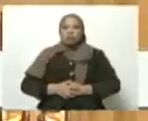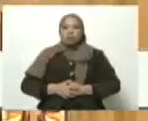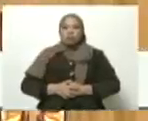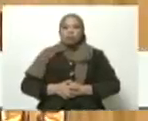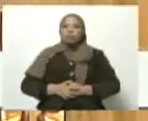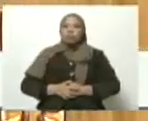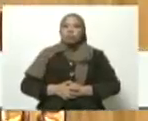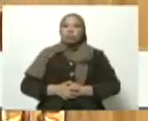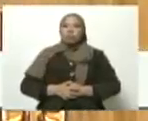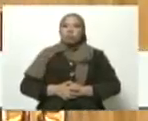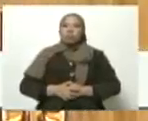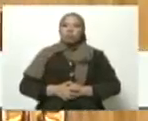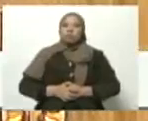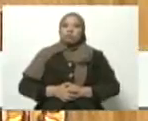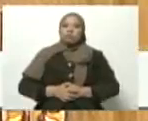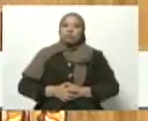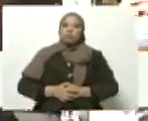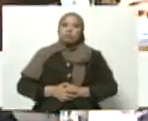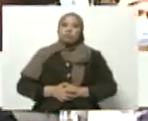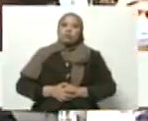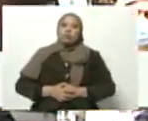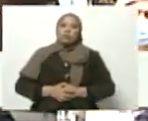¿Cómo